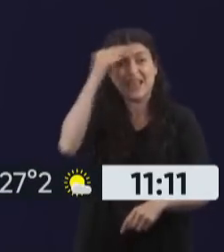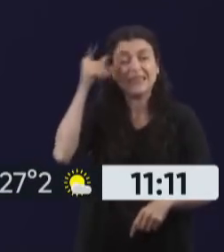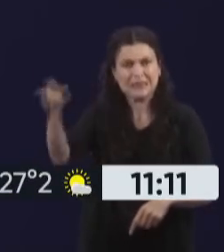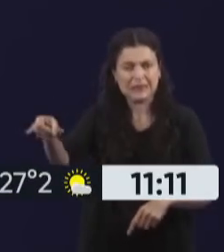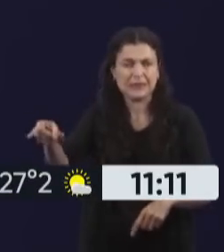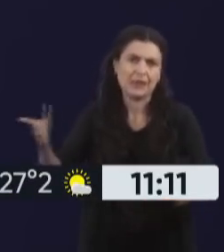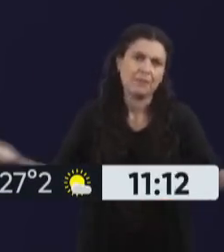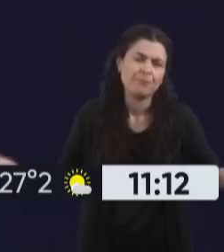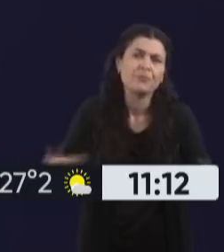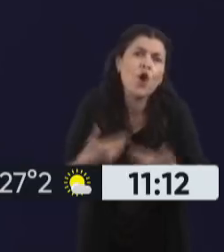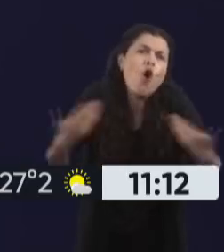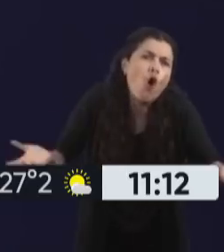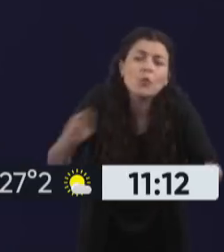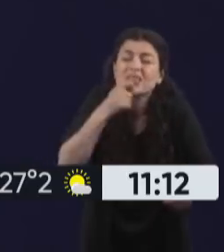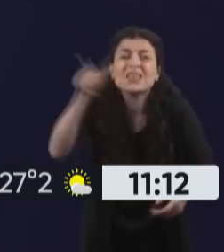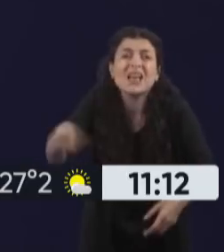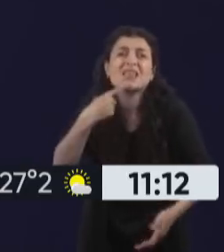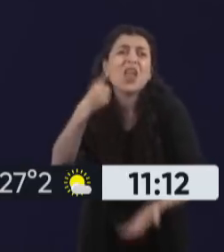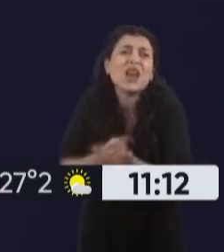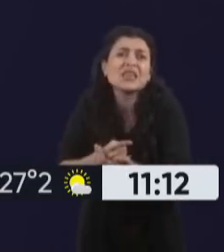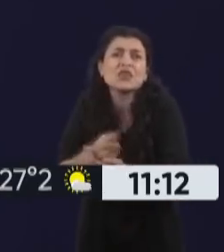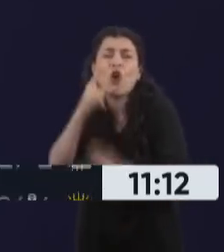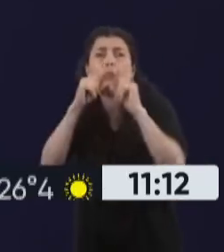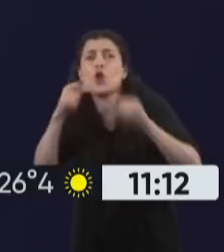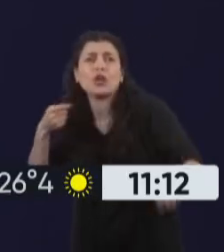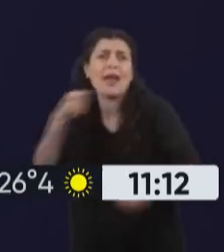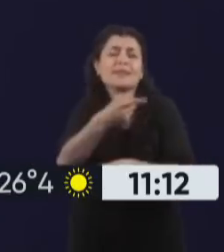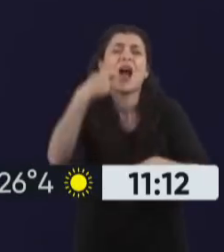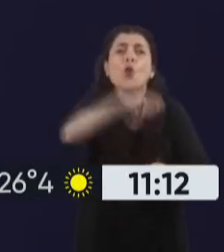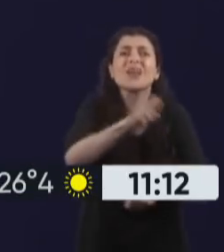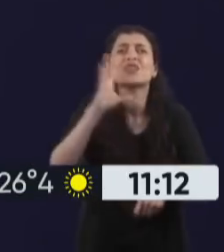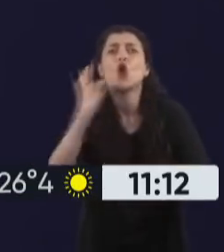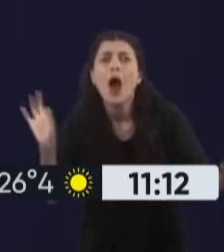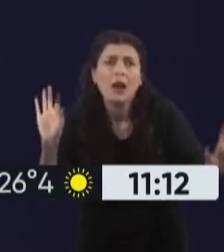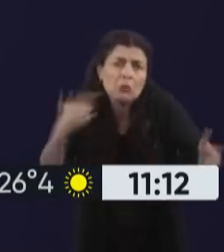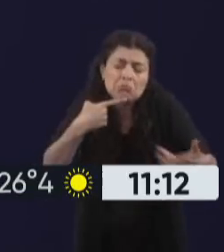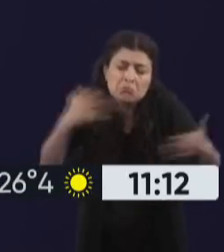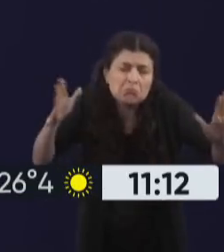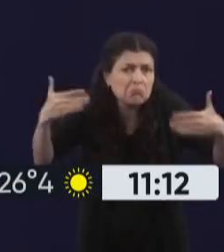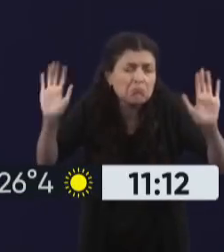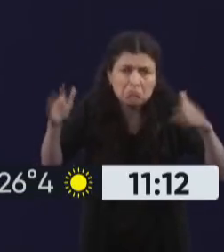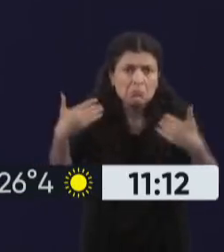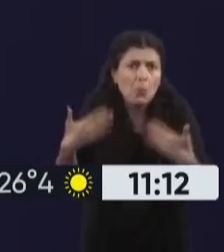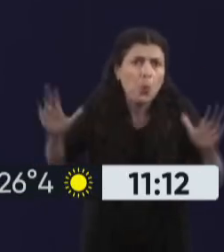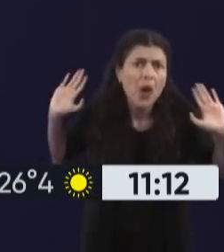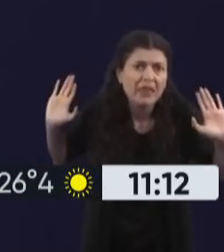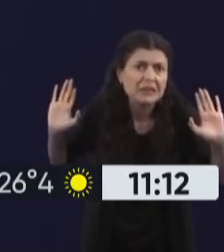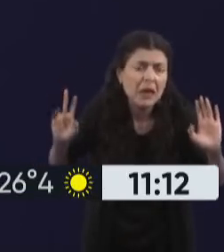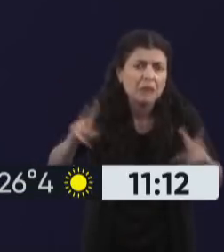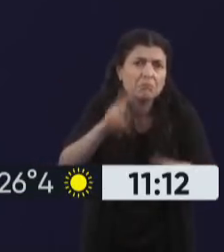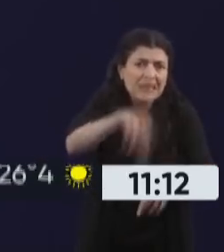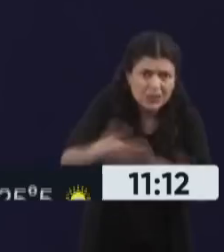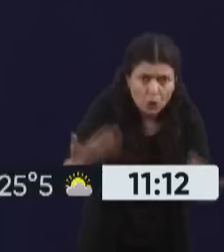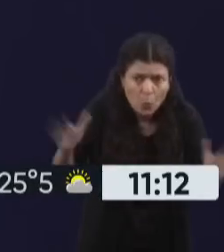por supuesto que la vía judicial claramente es una posibilidad, de hecho entendemos que puede ser una posibilidad cierta a esta